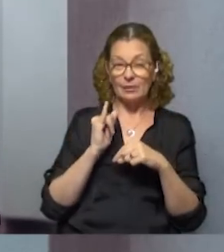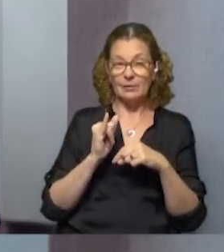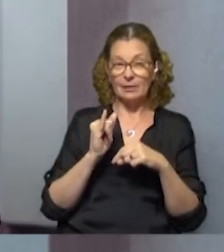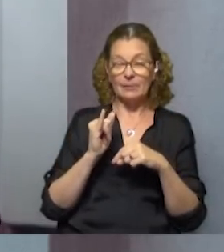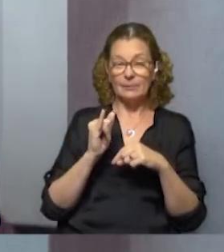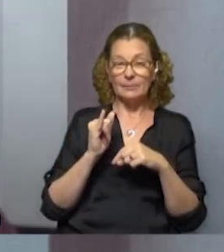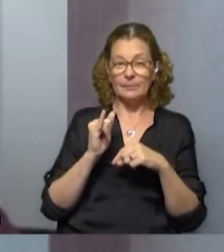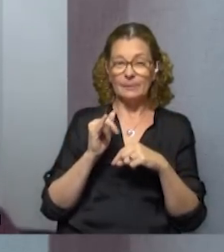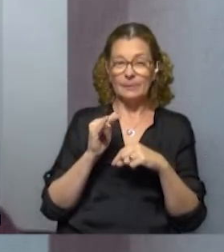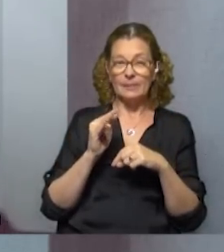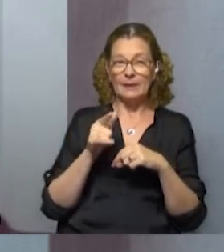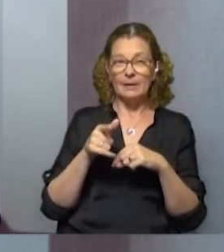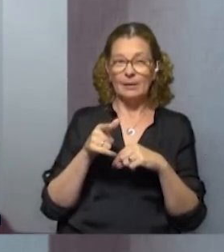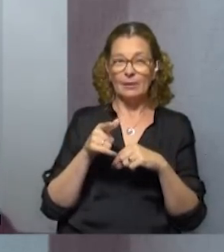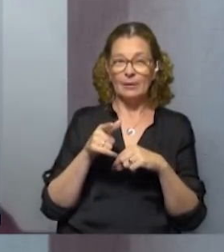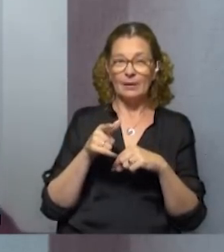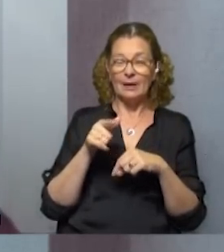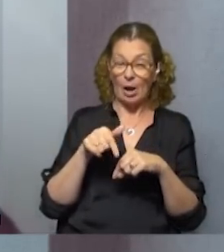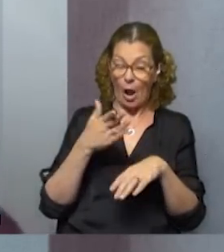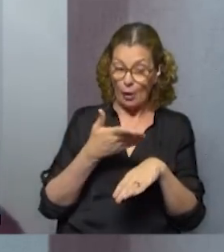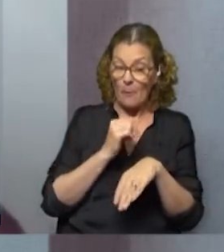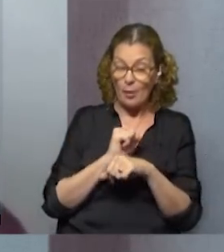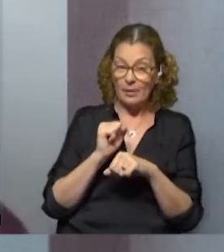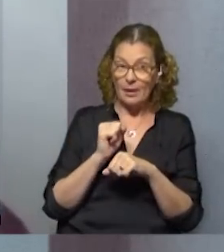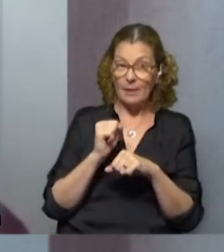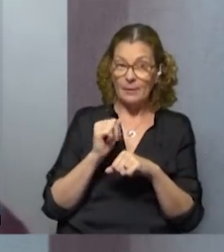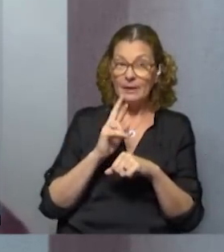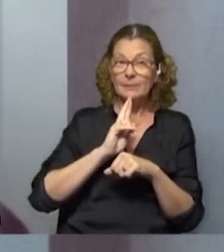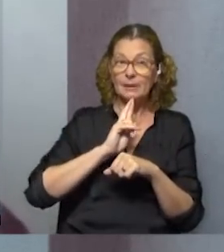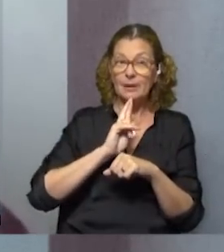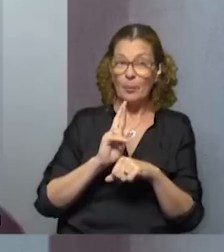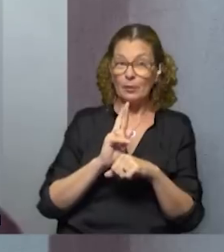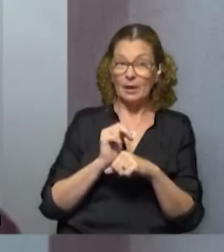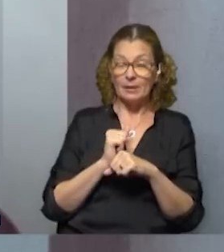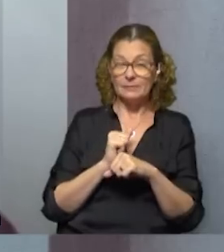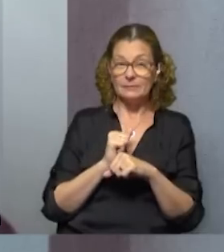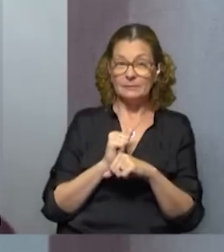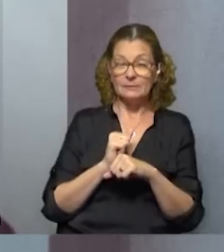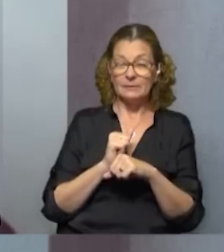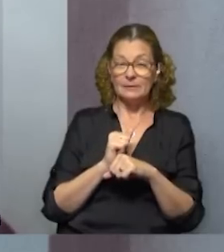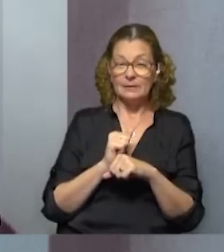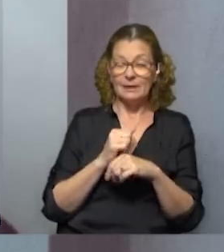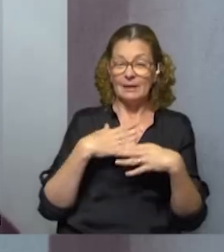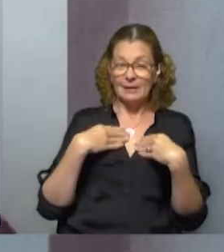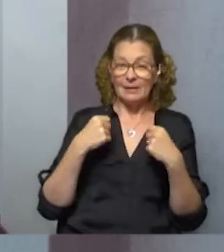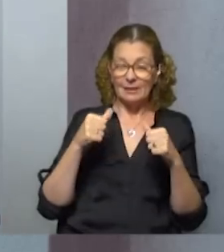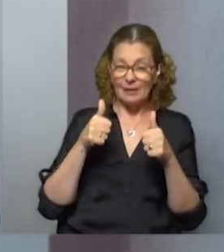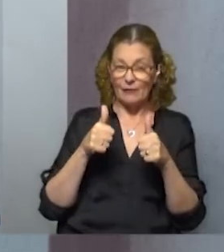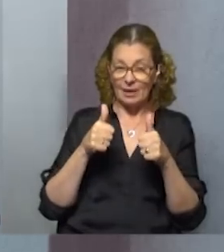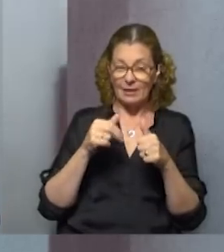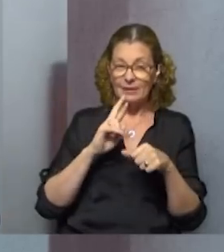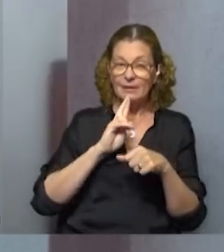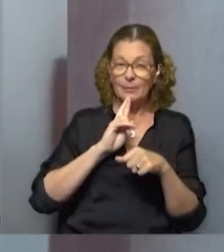tiene disponibilidad en este momento para responderte se siente bien